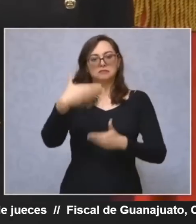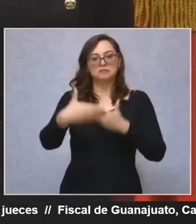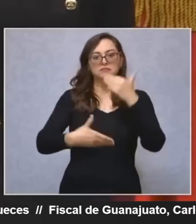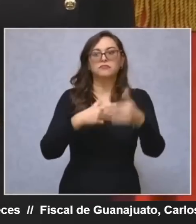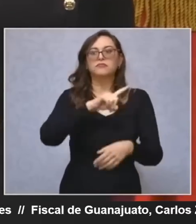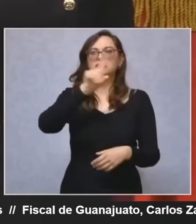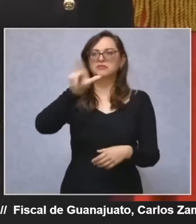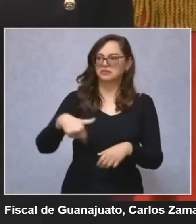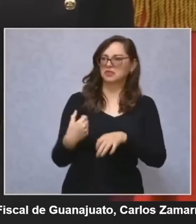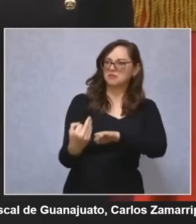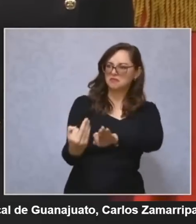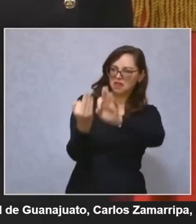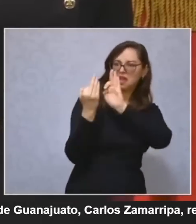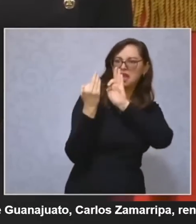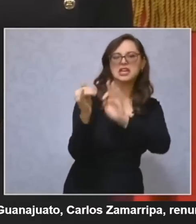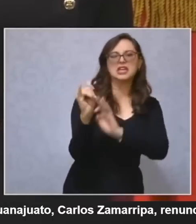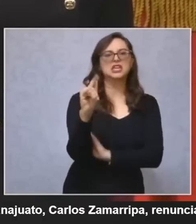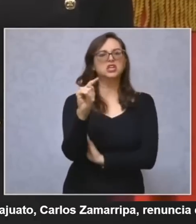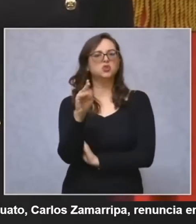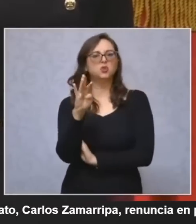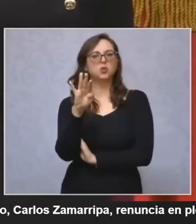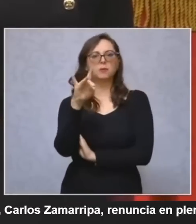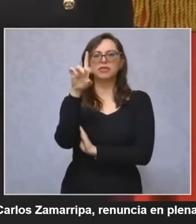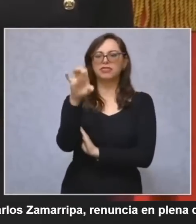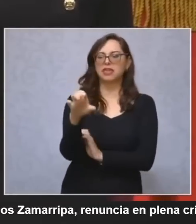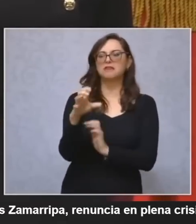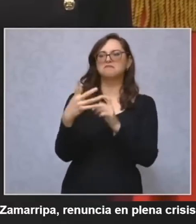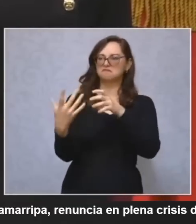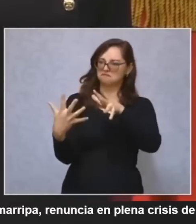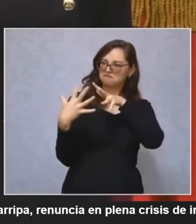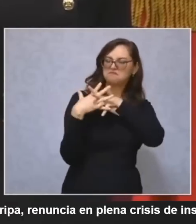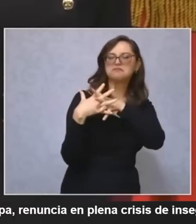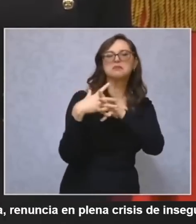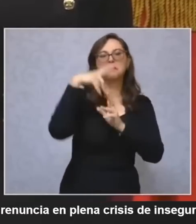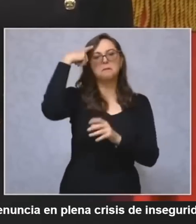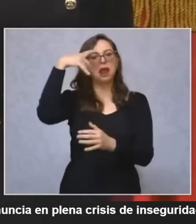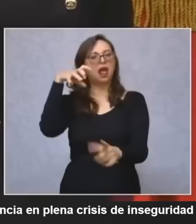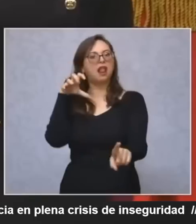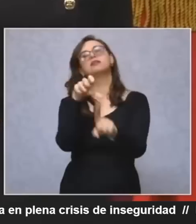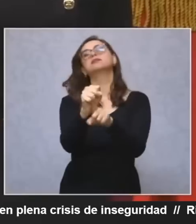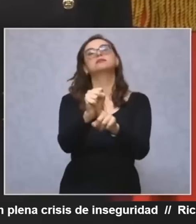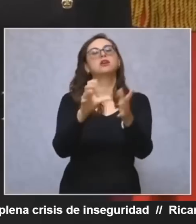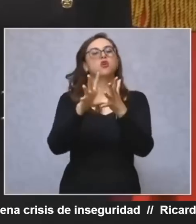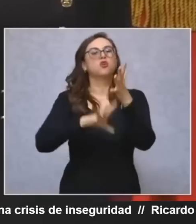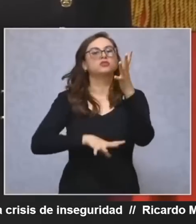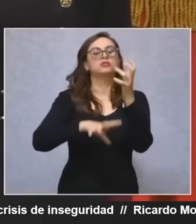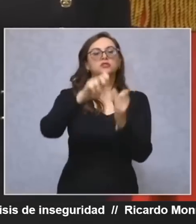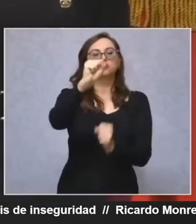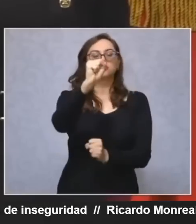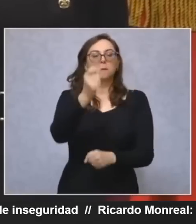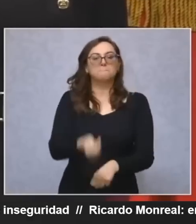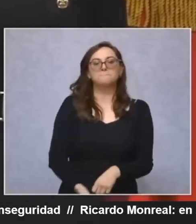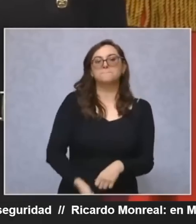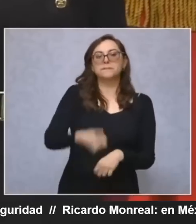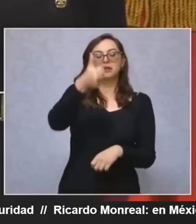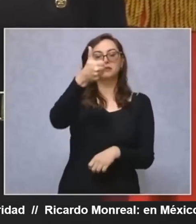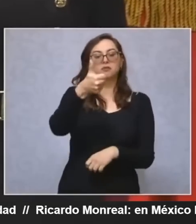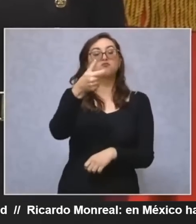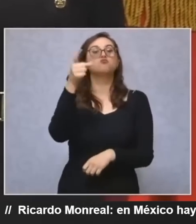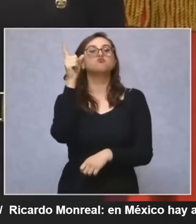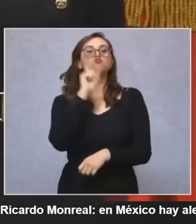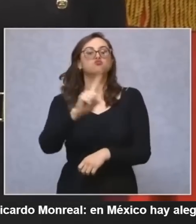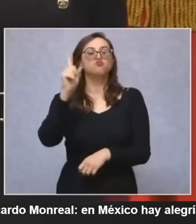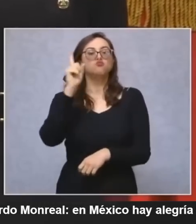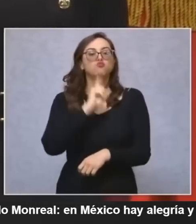emperador Iturbide para lograr la primera constitución de la República. De Josefa Ortiz, quien no solo dio